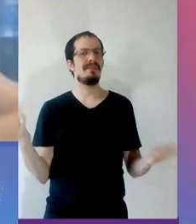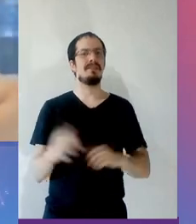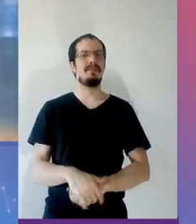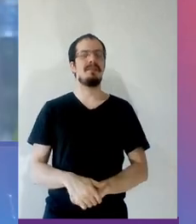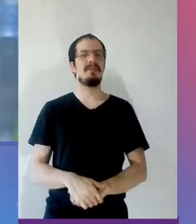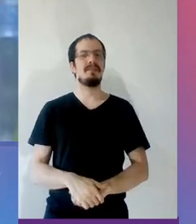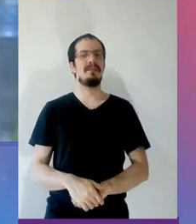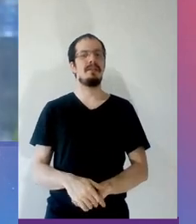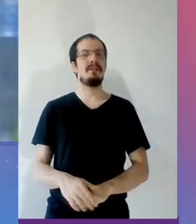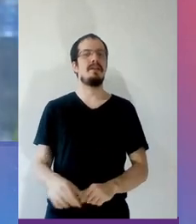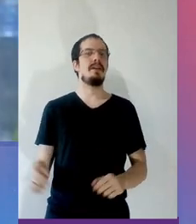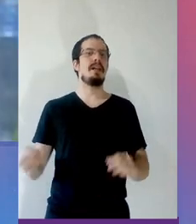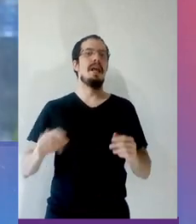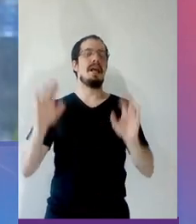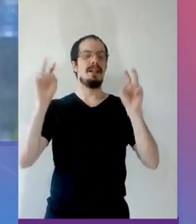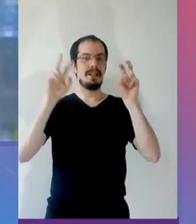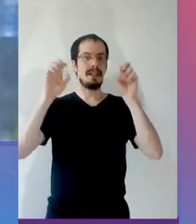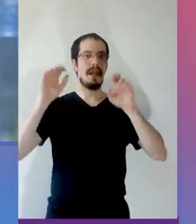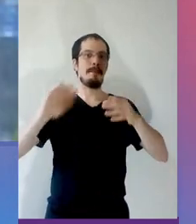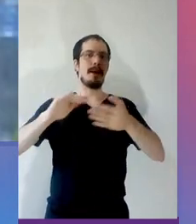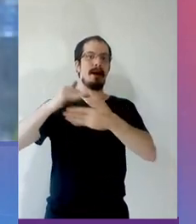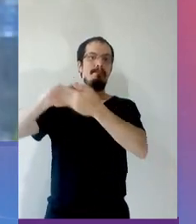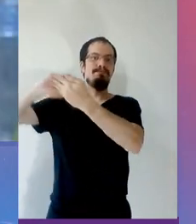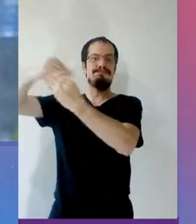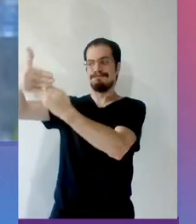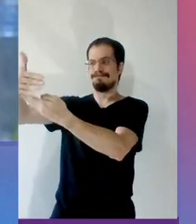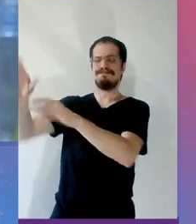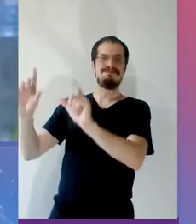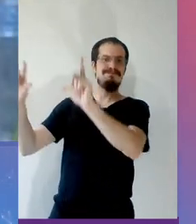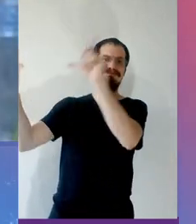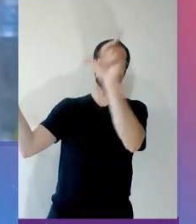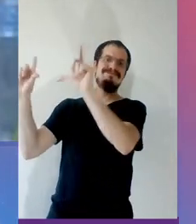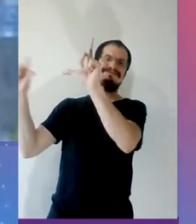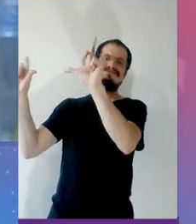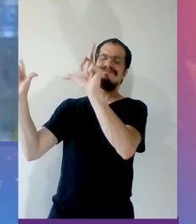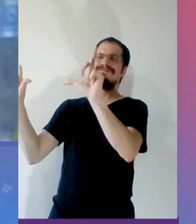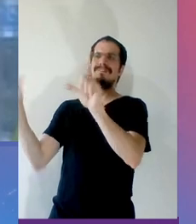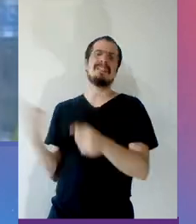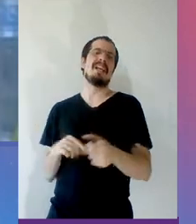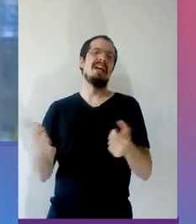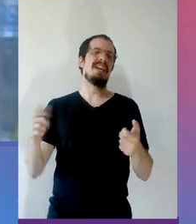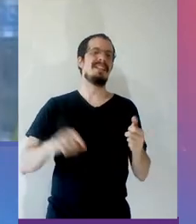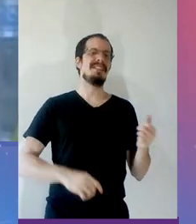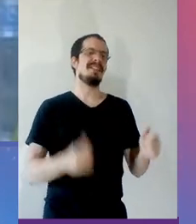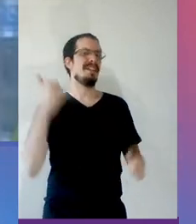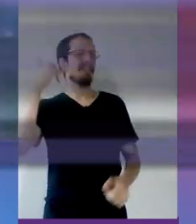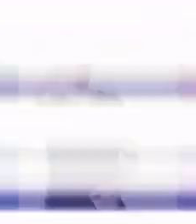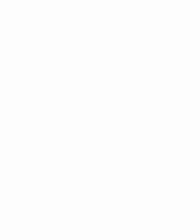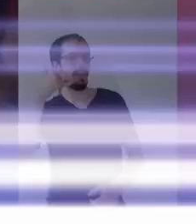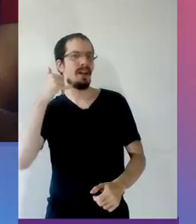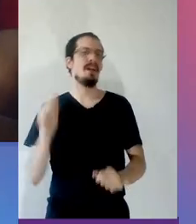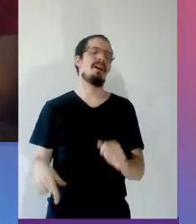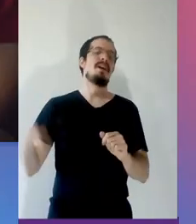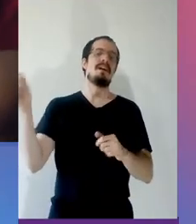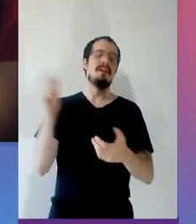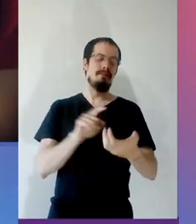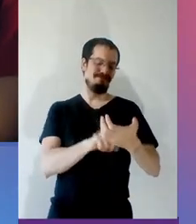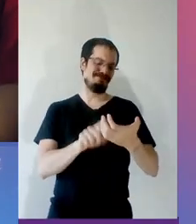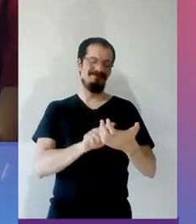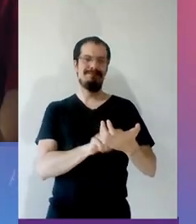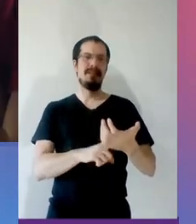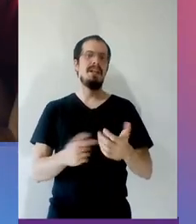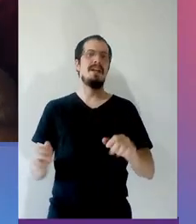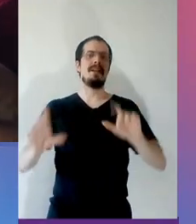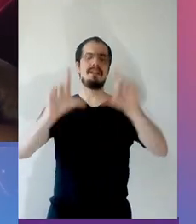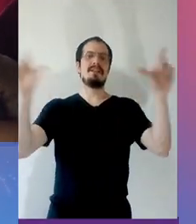las pantallas, el uso y abuso de las pantallas, de los celulares, de los televisores, de las tablets. Y ahí